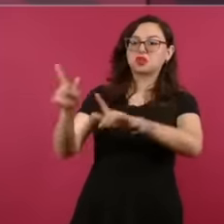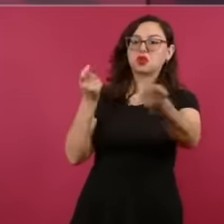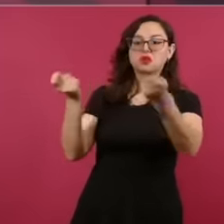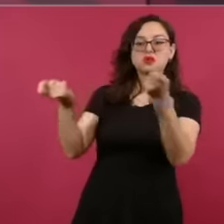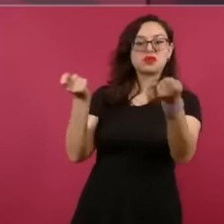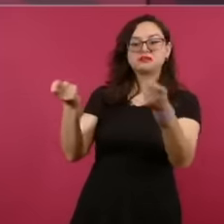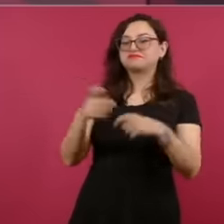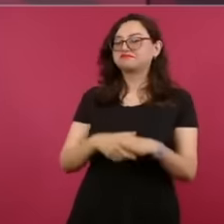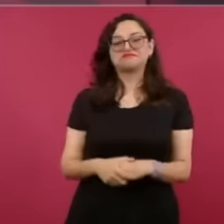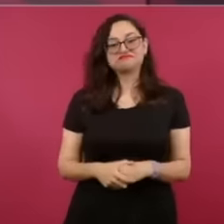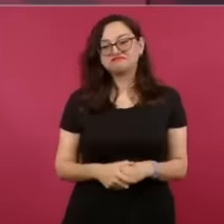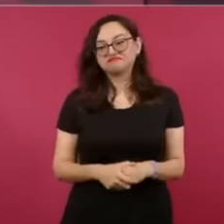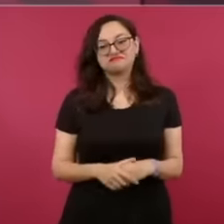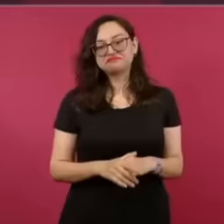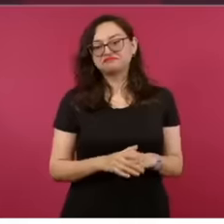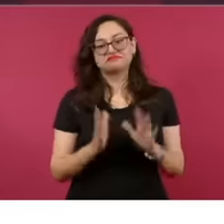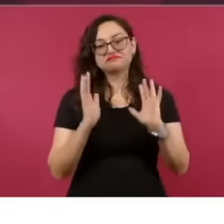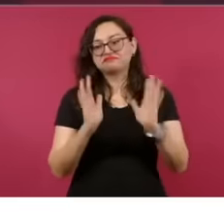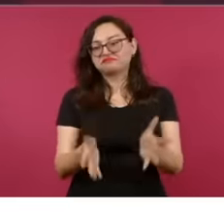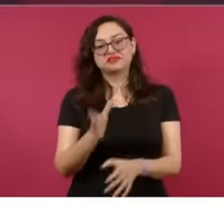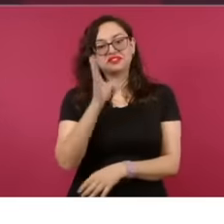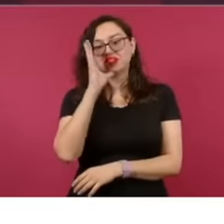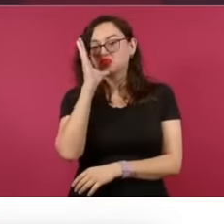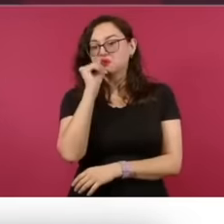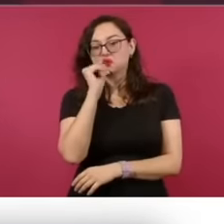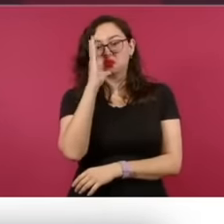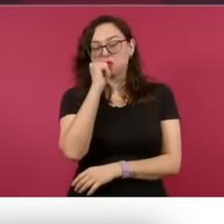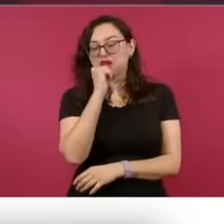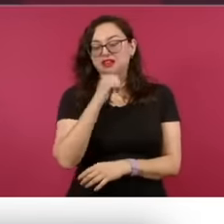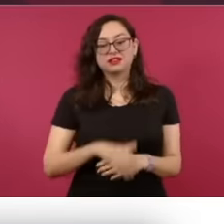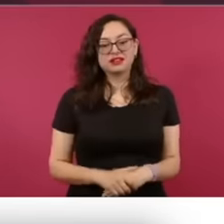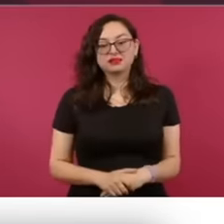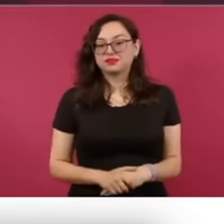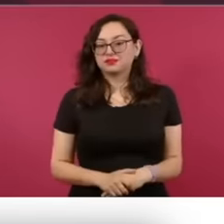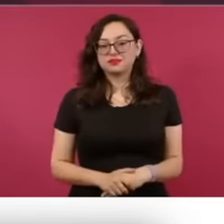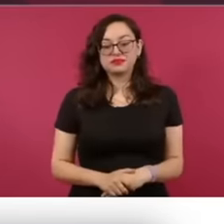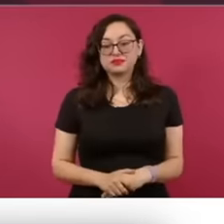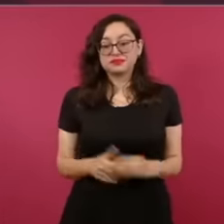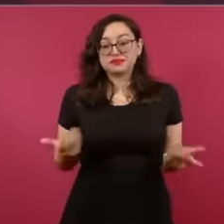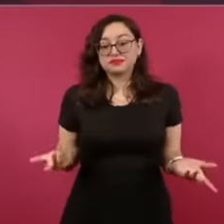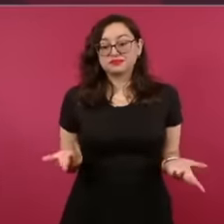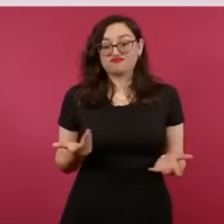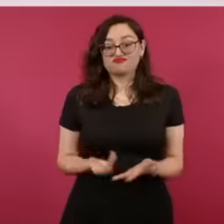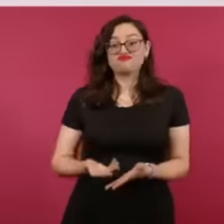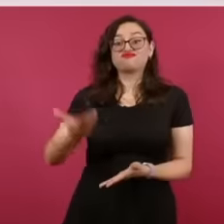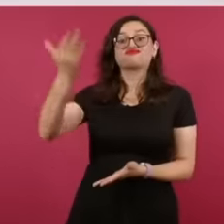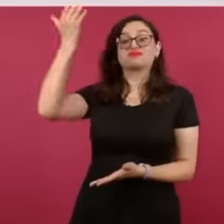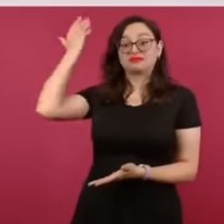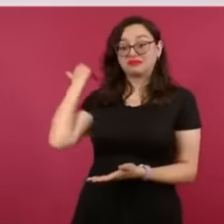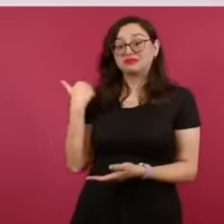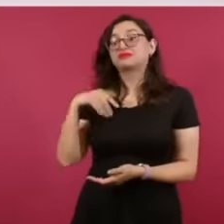Es que antes era guerra sucia. Ayer hablaba yo de estos publicistas